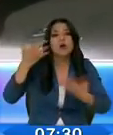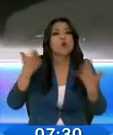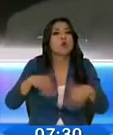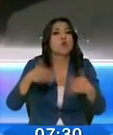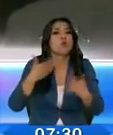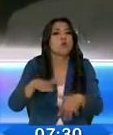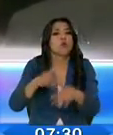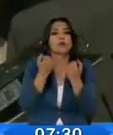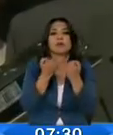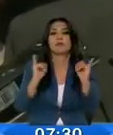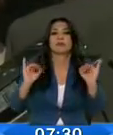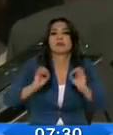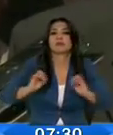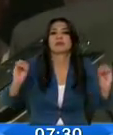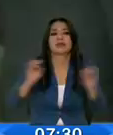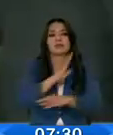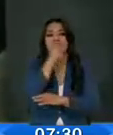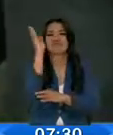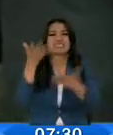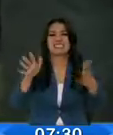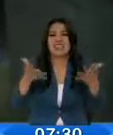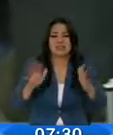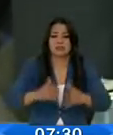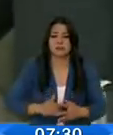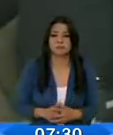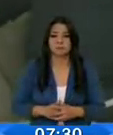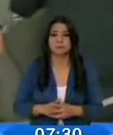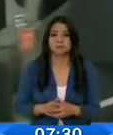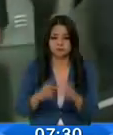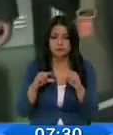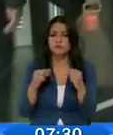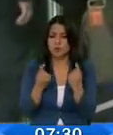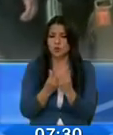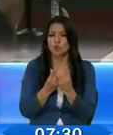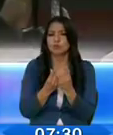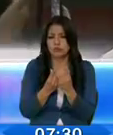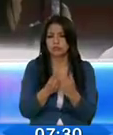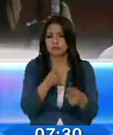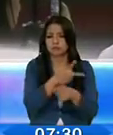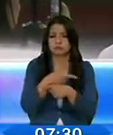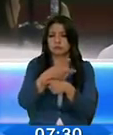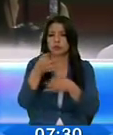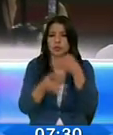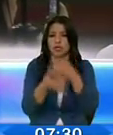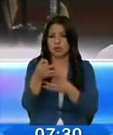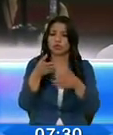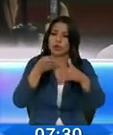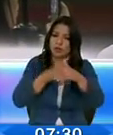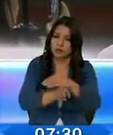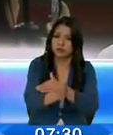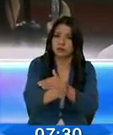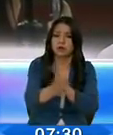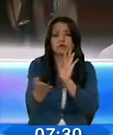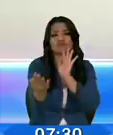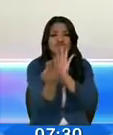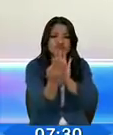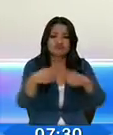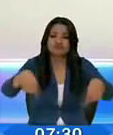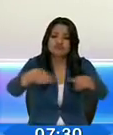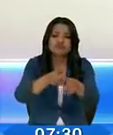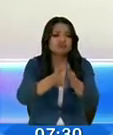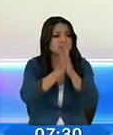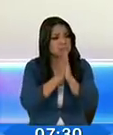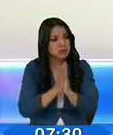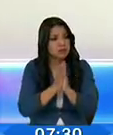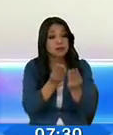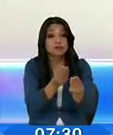de independencia, carente de imparcialidad. Una comitiva fue recibida por el Pleno del Consejo de la Judicatura, a quien además le solicitaron